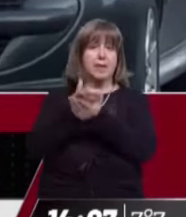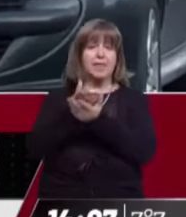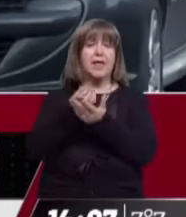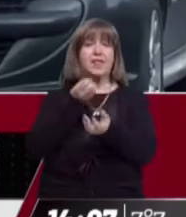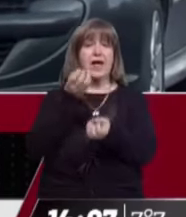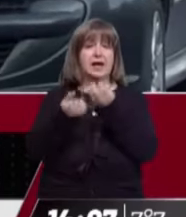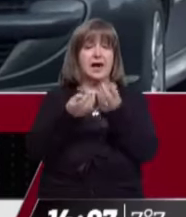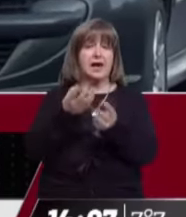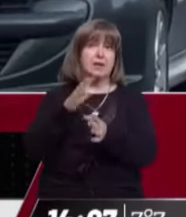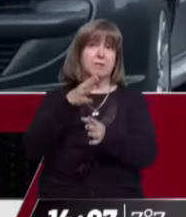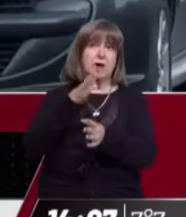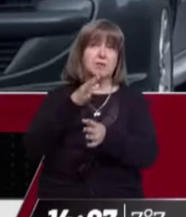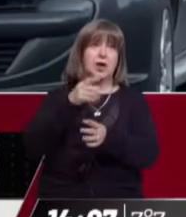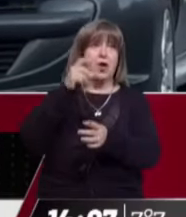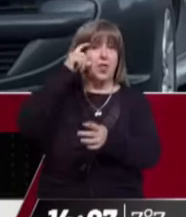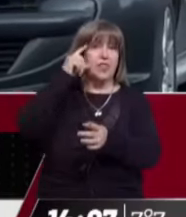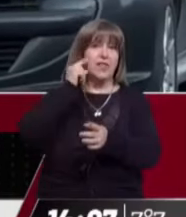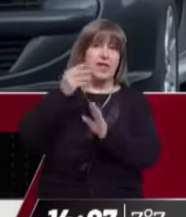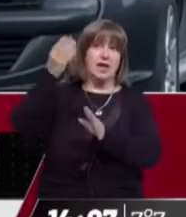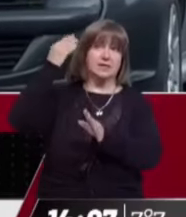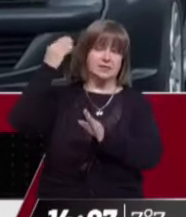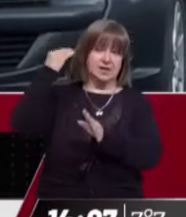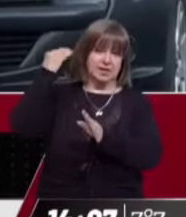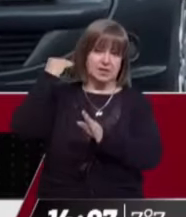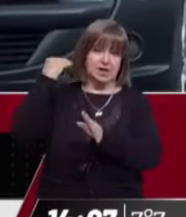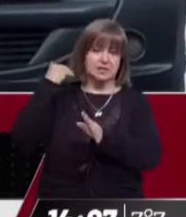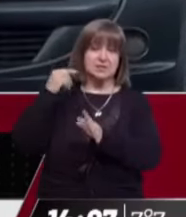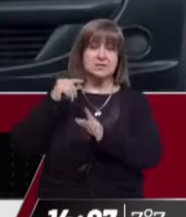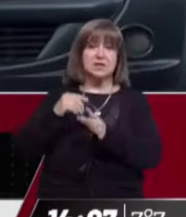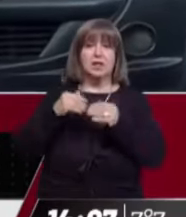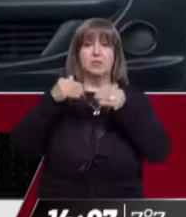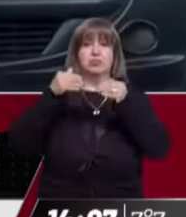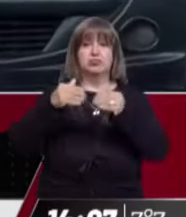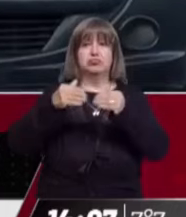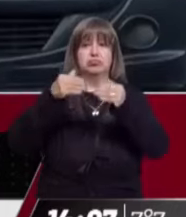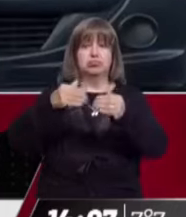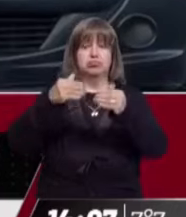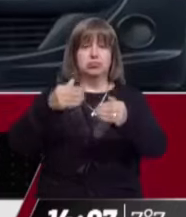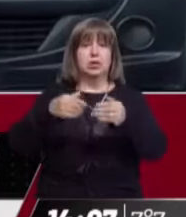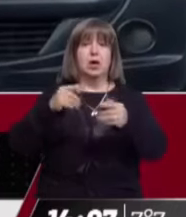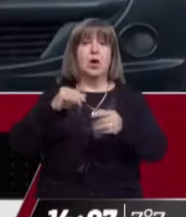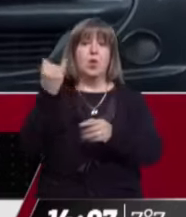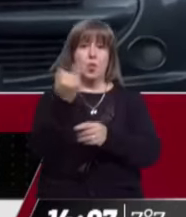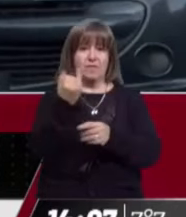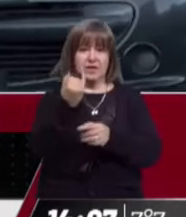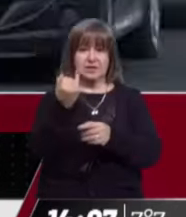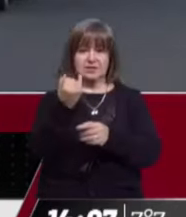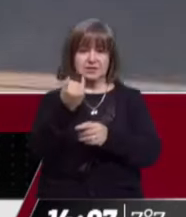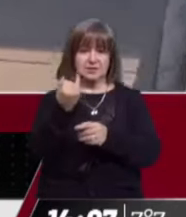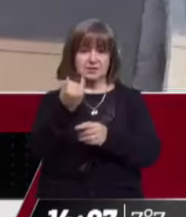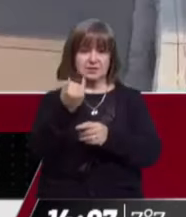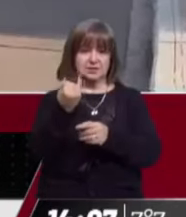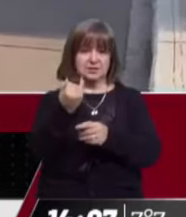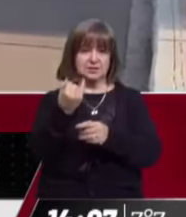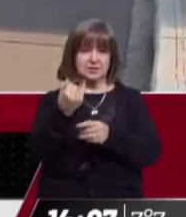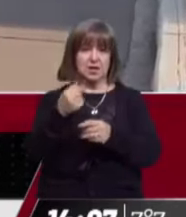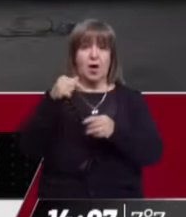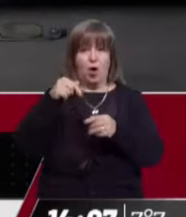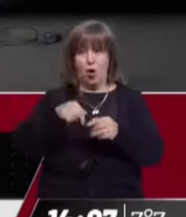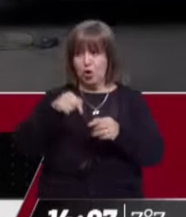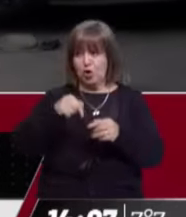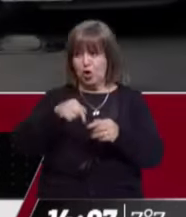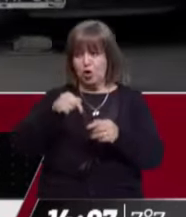declarar hace ya 10 días atrás. Se va a materializar la declaración el día jueves, se tendría que haber materializado